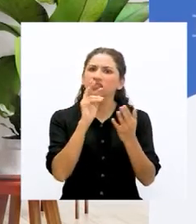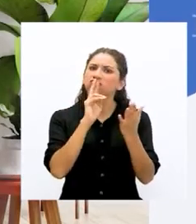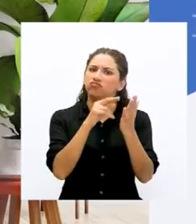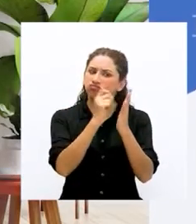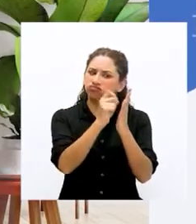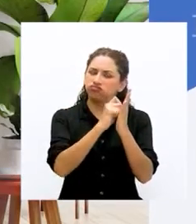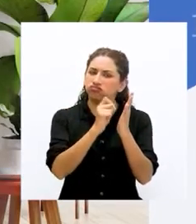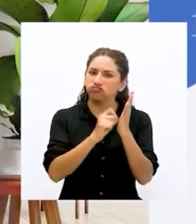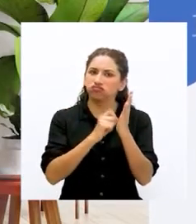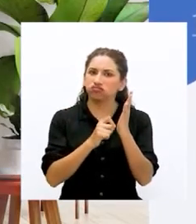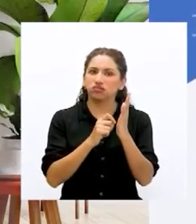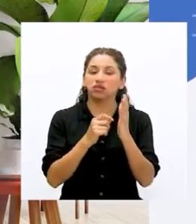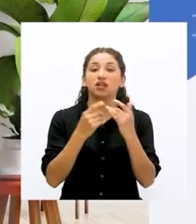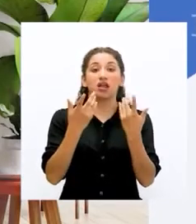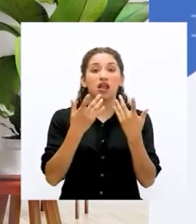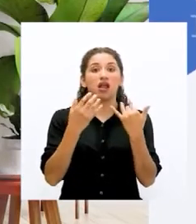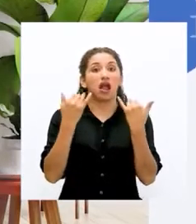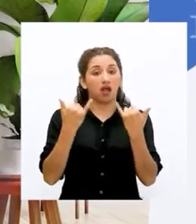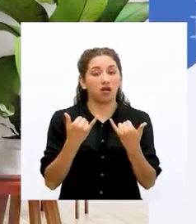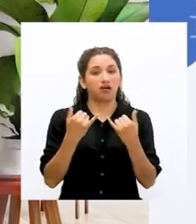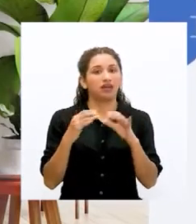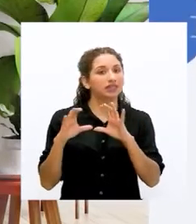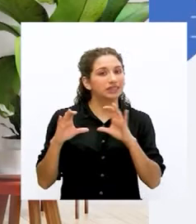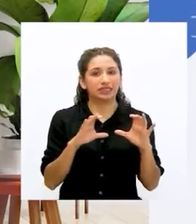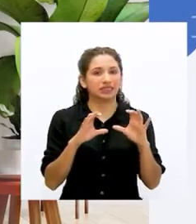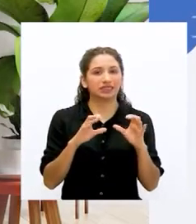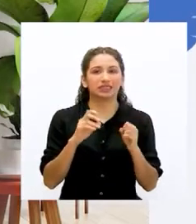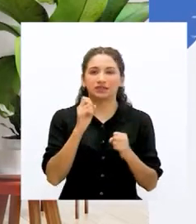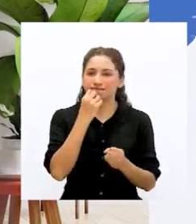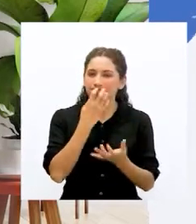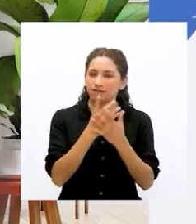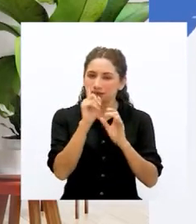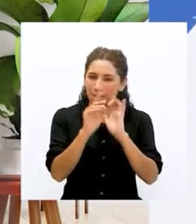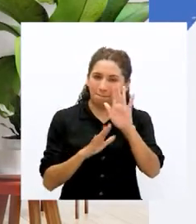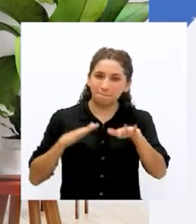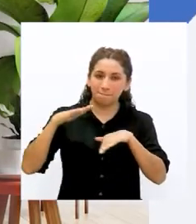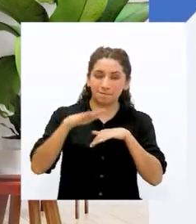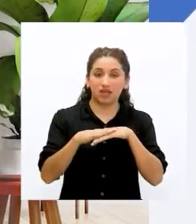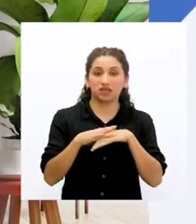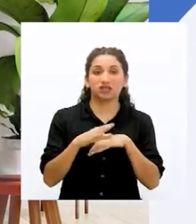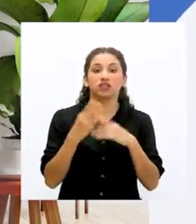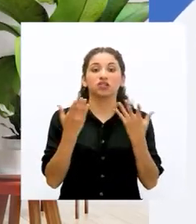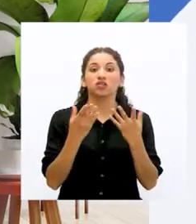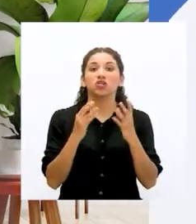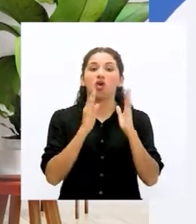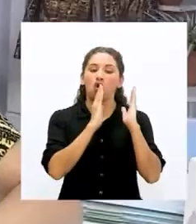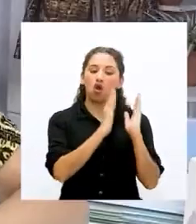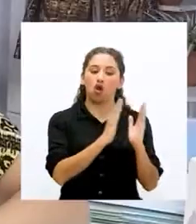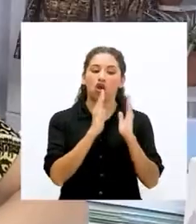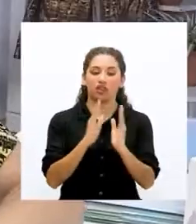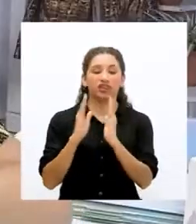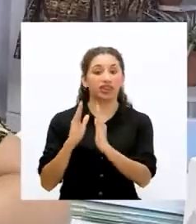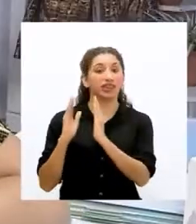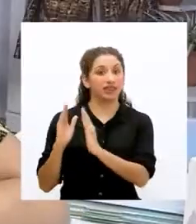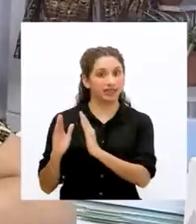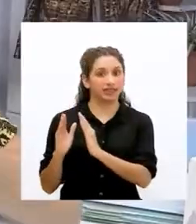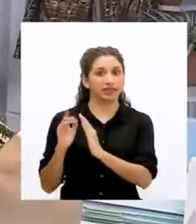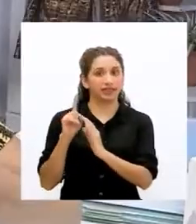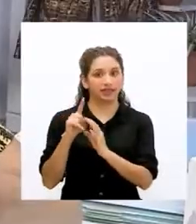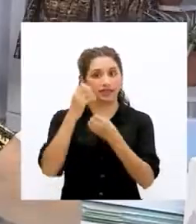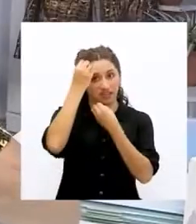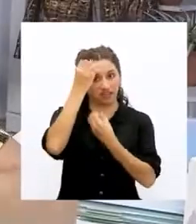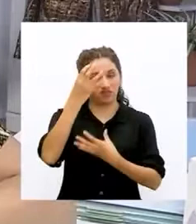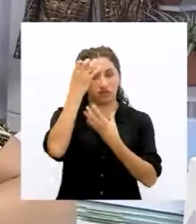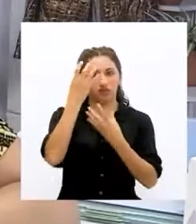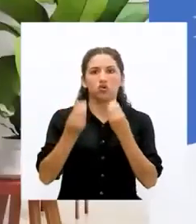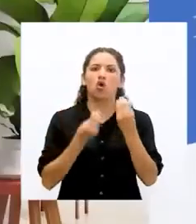hacerlo correctamente, debemos realizar el siguiente paso: la organización de los datos. Suena bueno. ¿Por